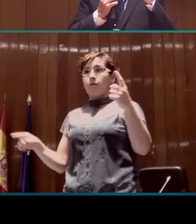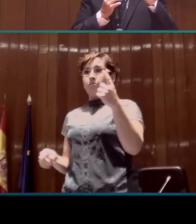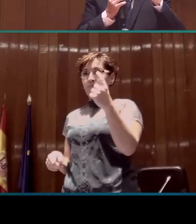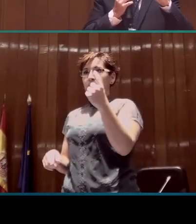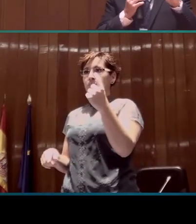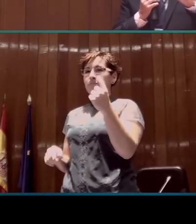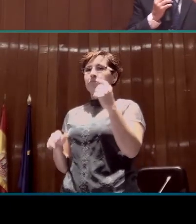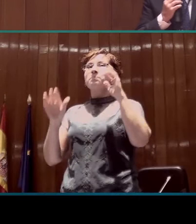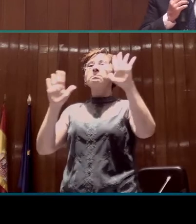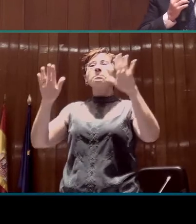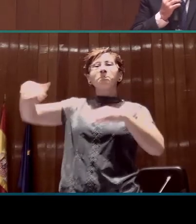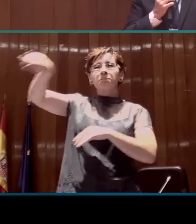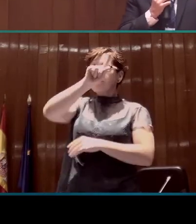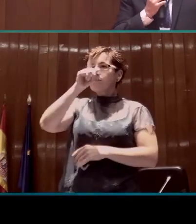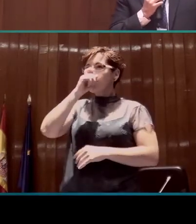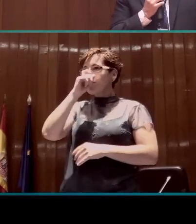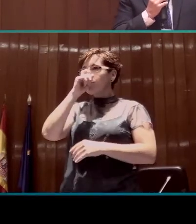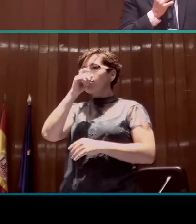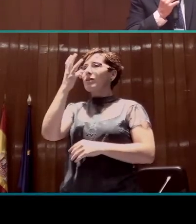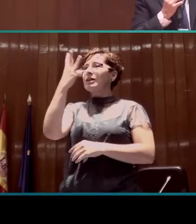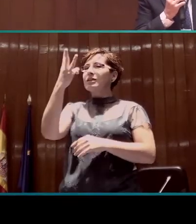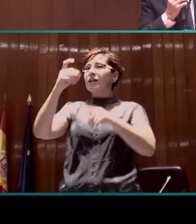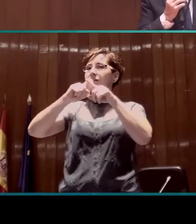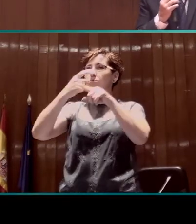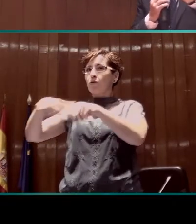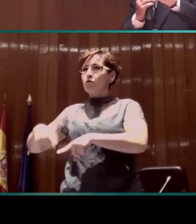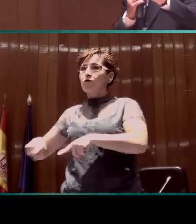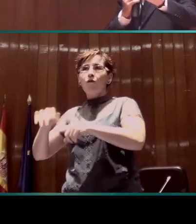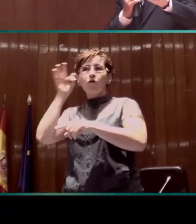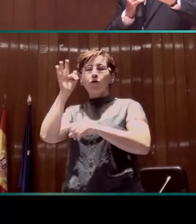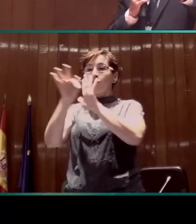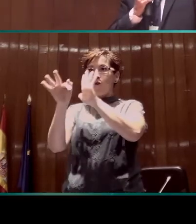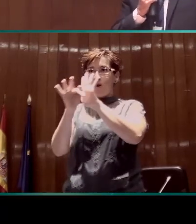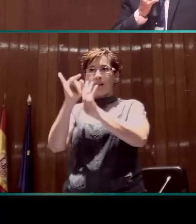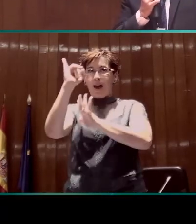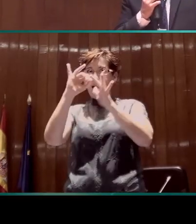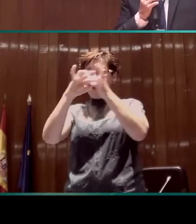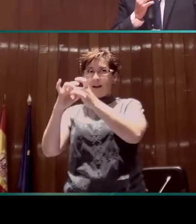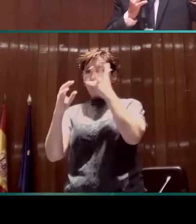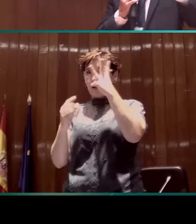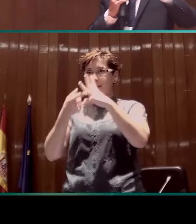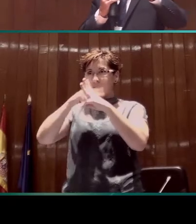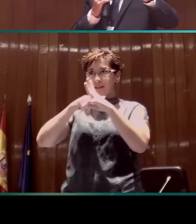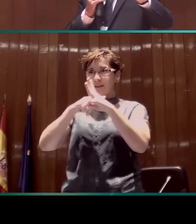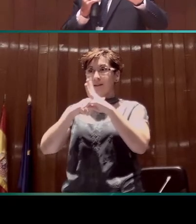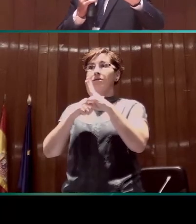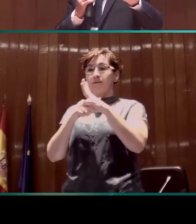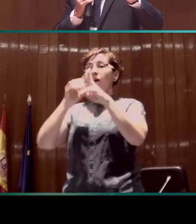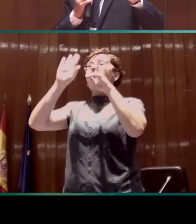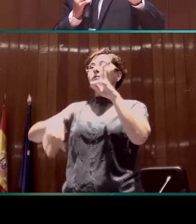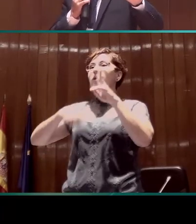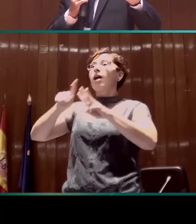Pero recuerden que había tres tipos de relación fonológica y recuerden que en comprensión lo que